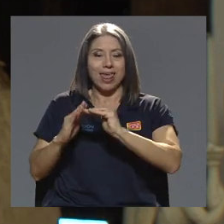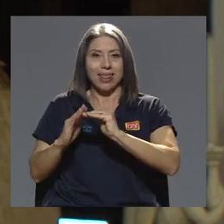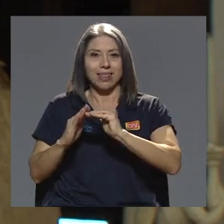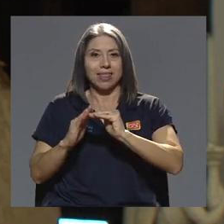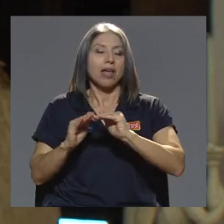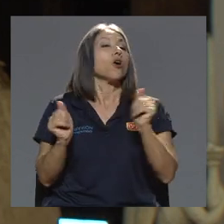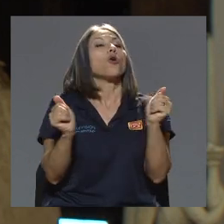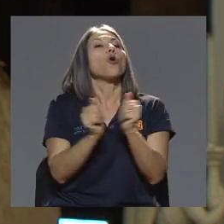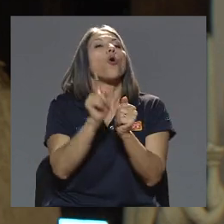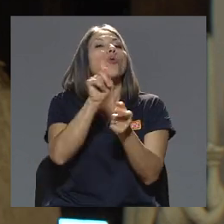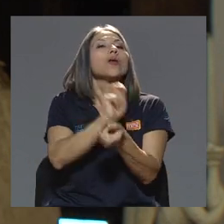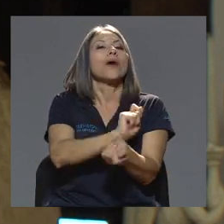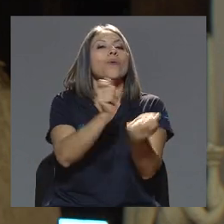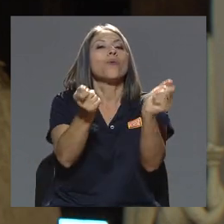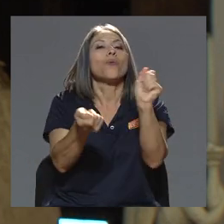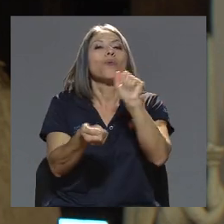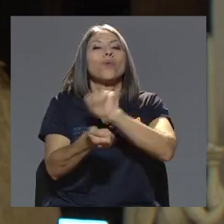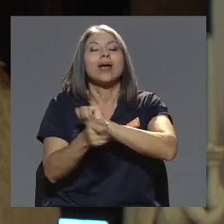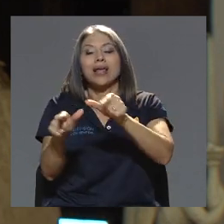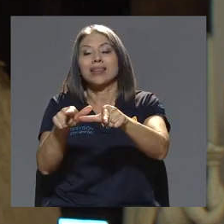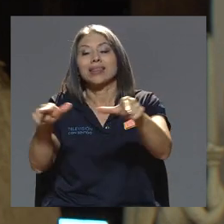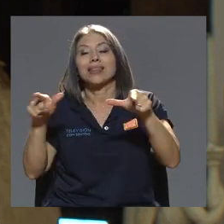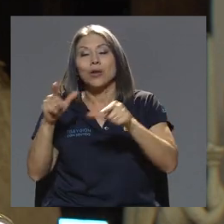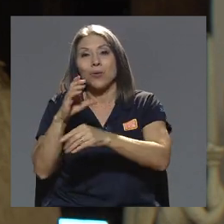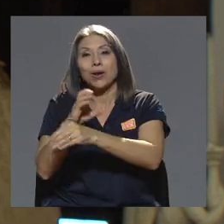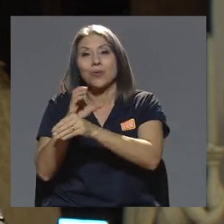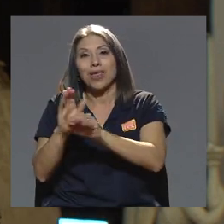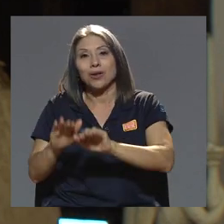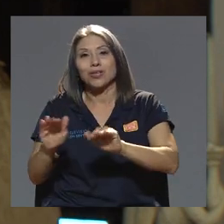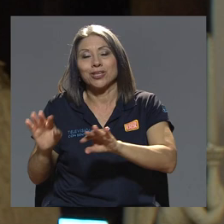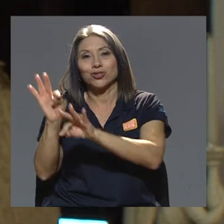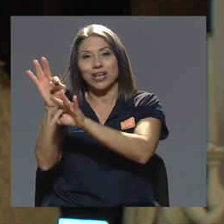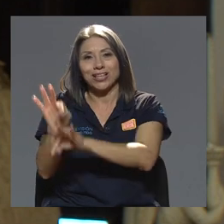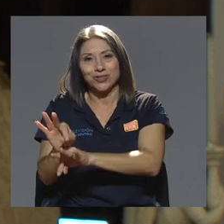guarderías tradicionales, que las mujeres entraban